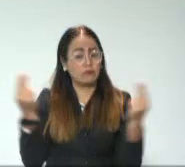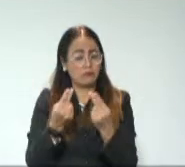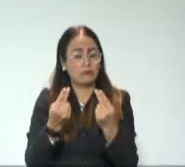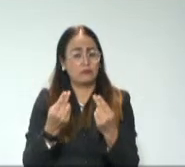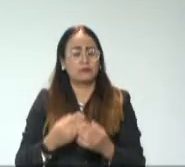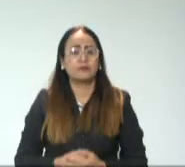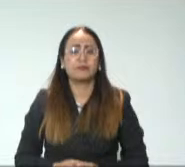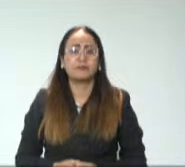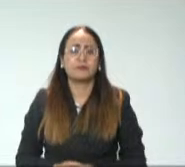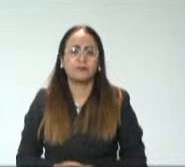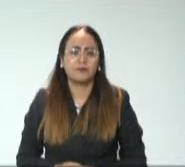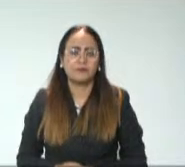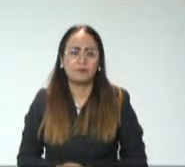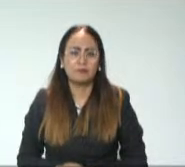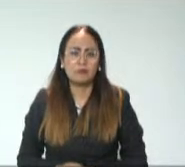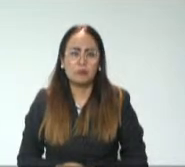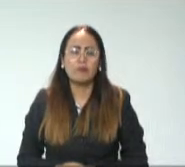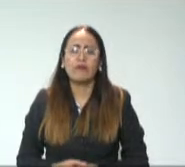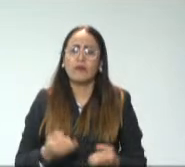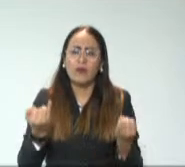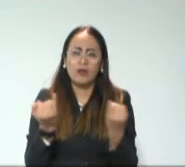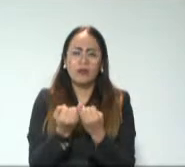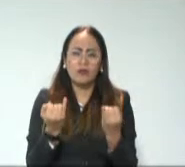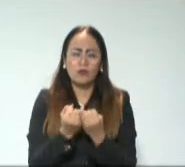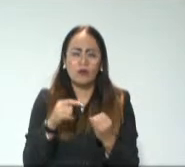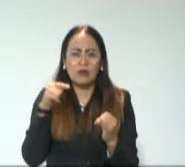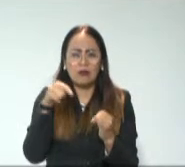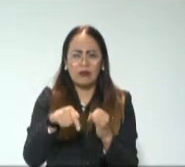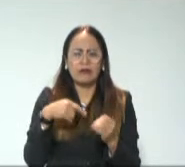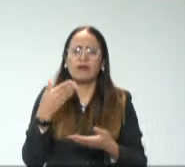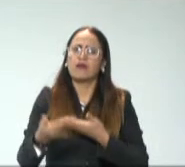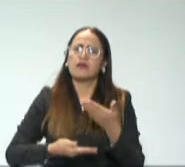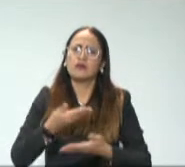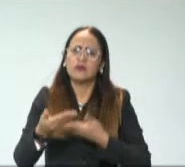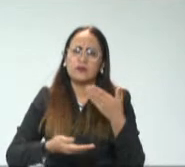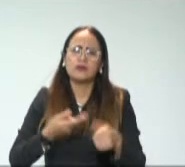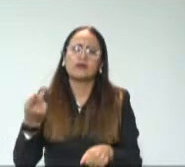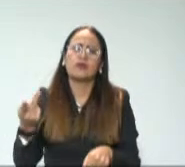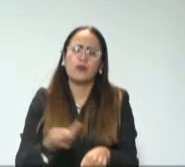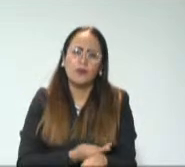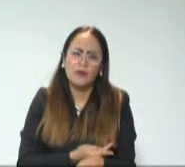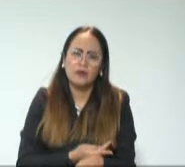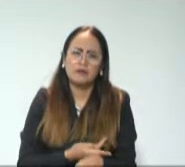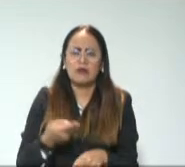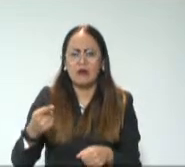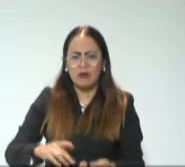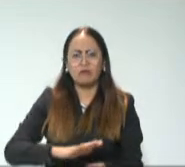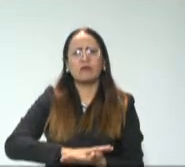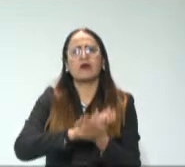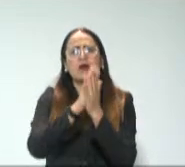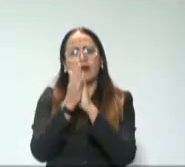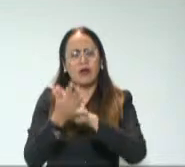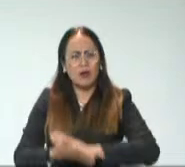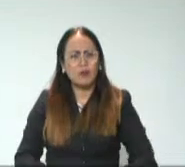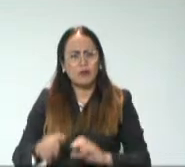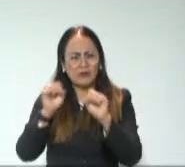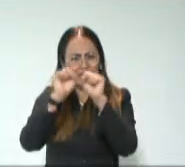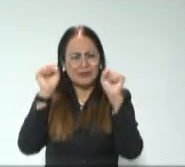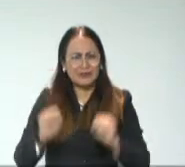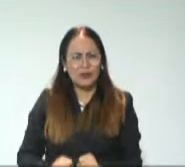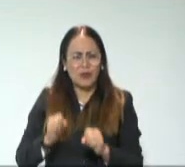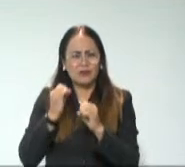supuesto destacamos no lo que esto tiene la implicación de la transformación y fortalecimiento de los sistemas de información